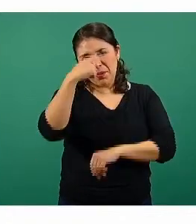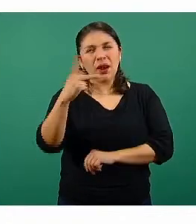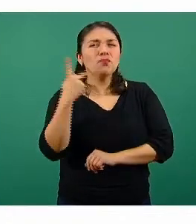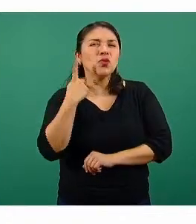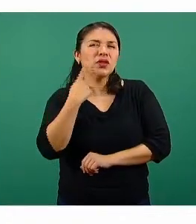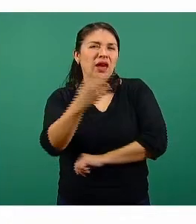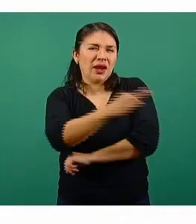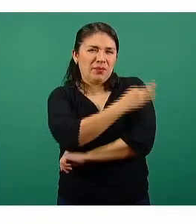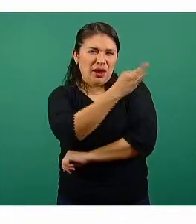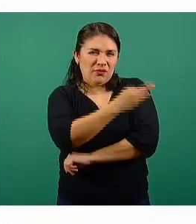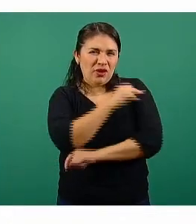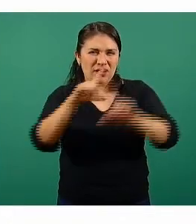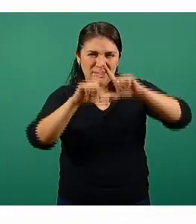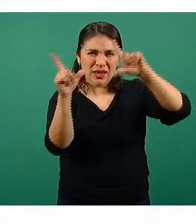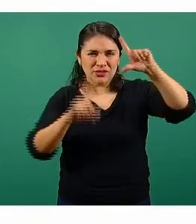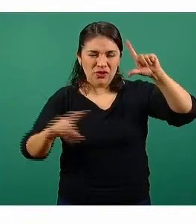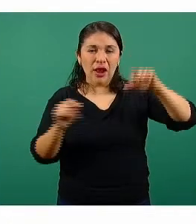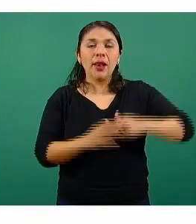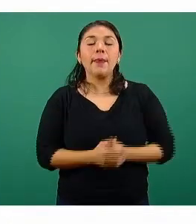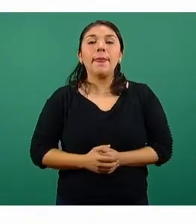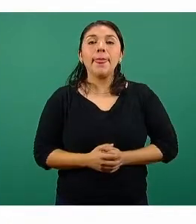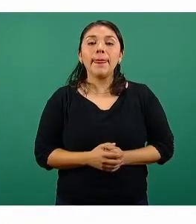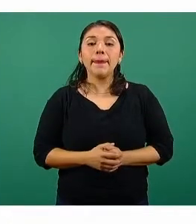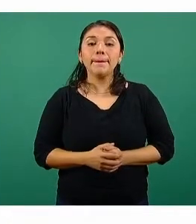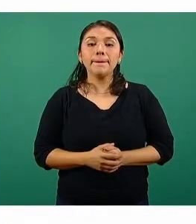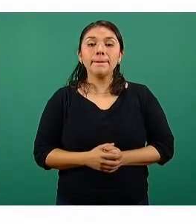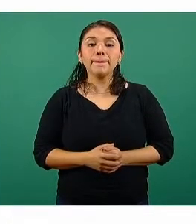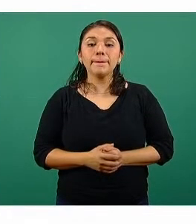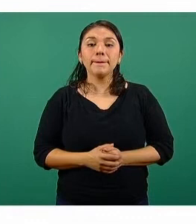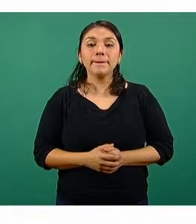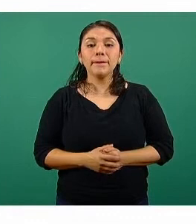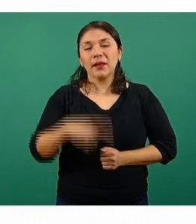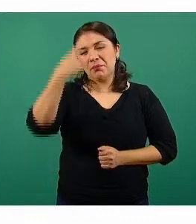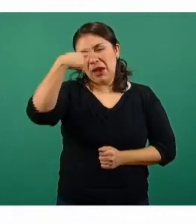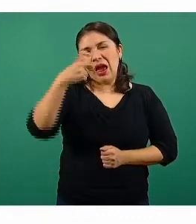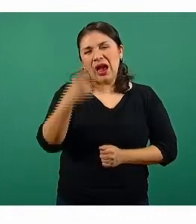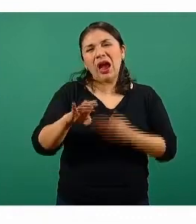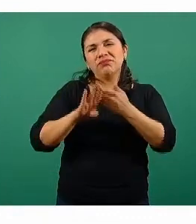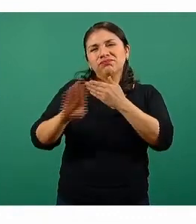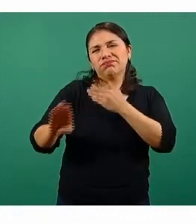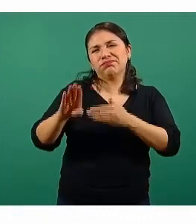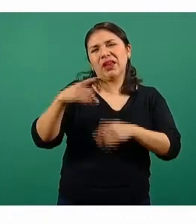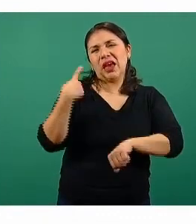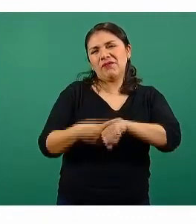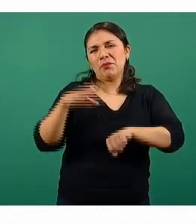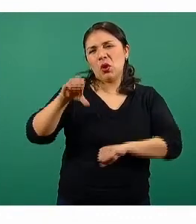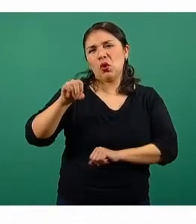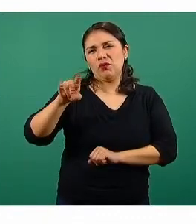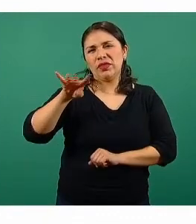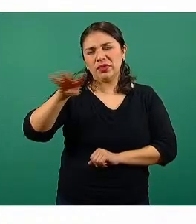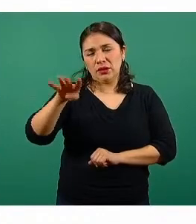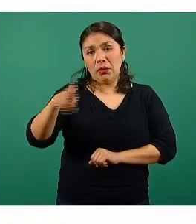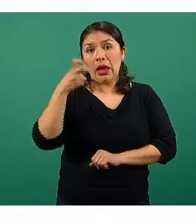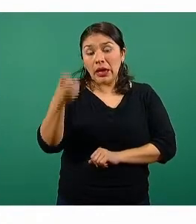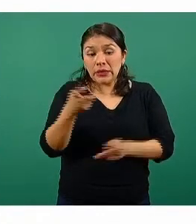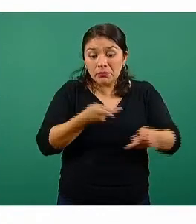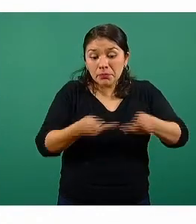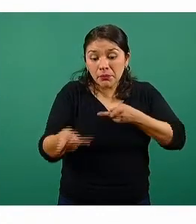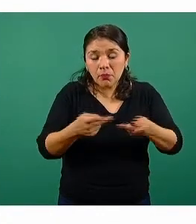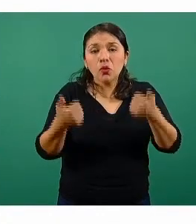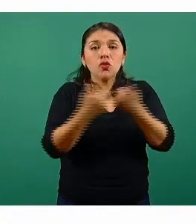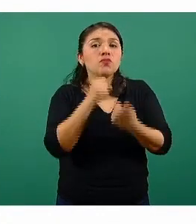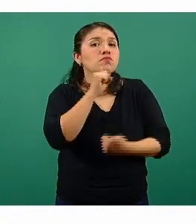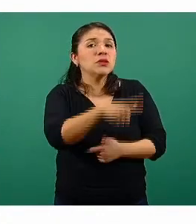esta política nacional de vacunación contra el virus SARS-CoV-2 para prevenir el COVID-19 y lo definió precisamente el